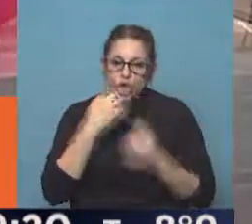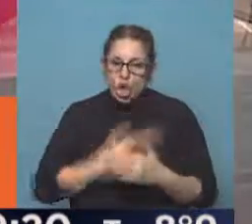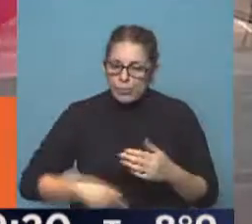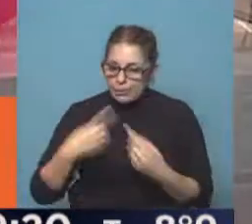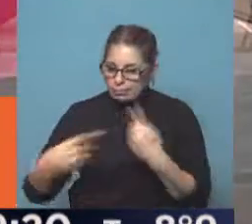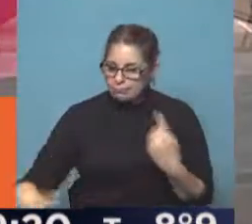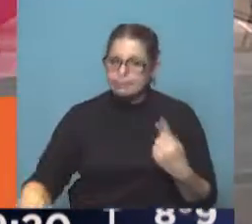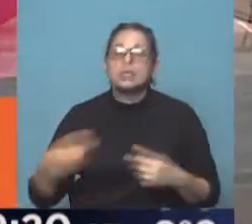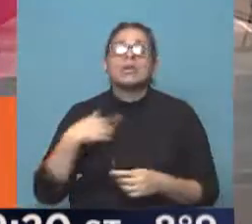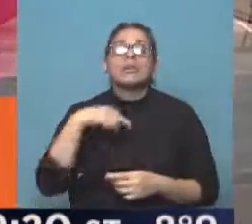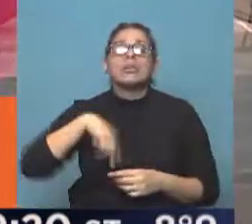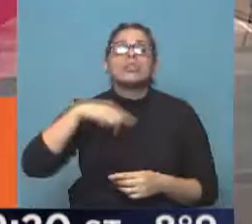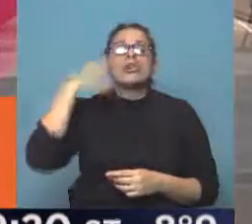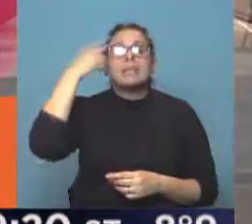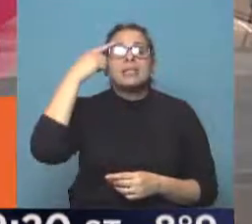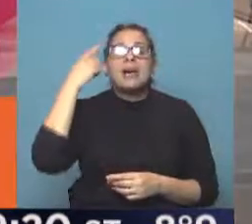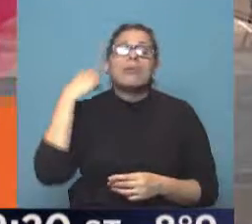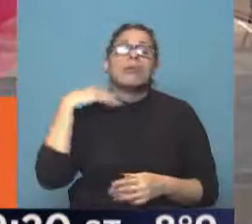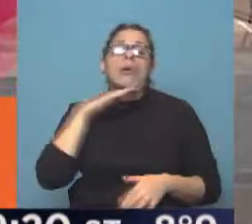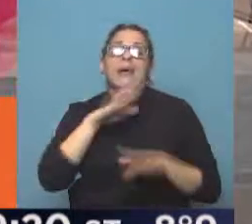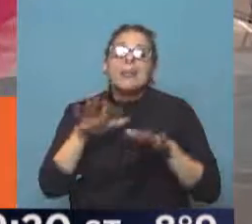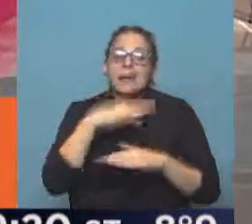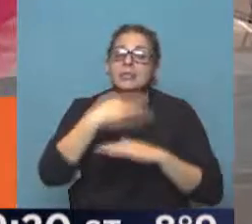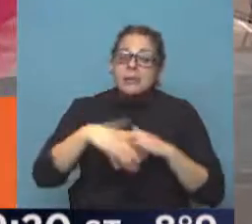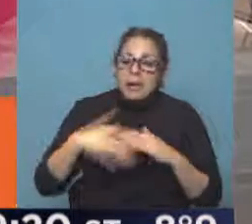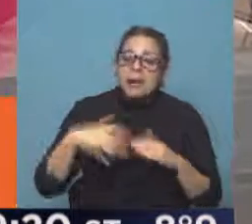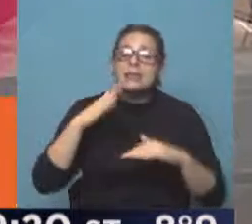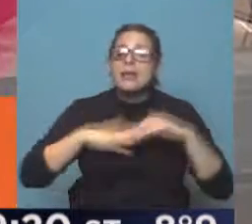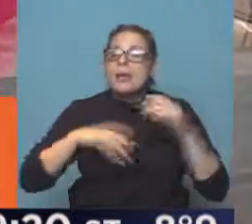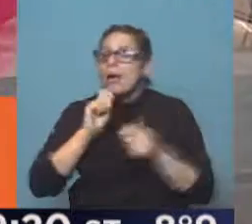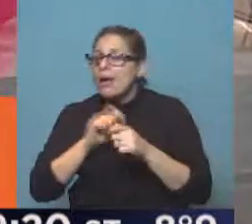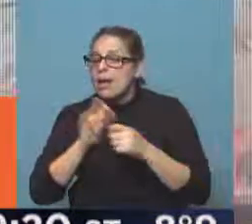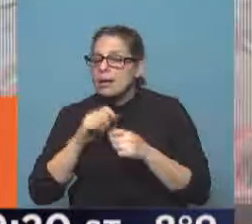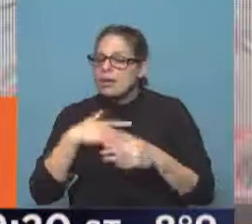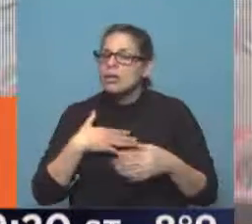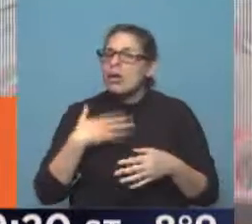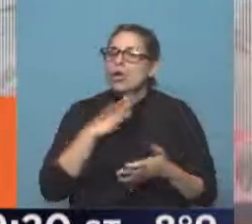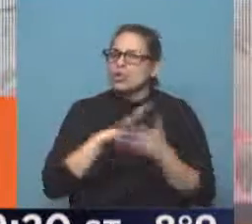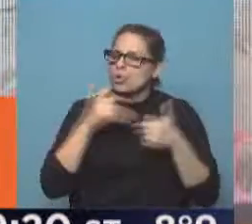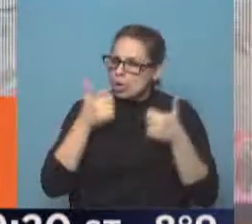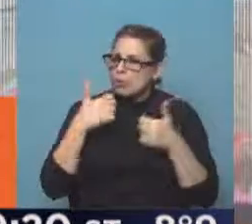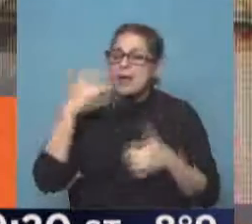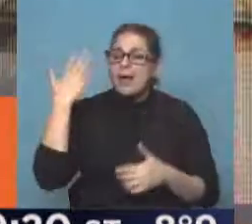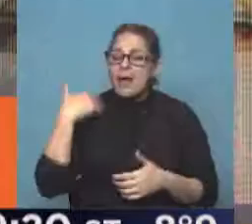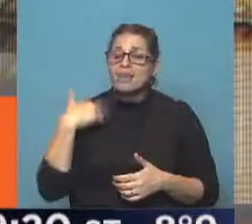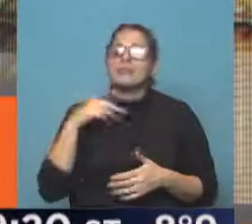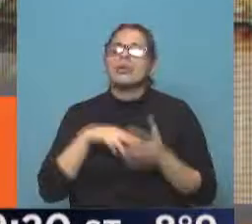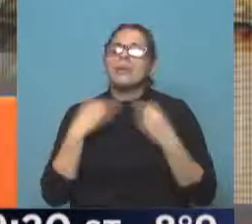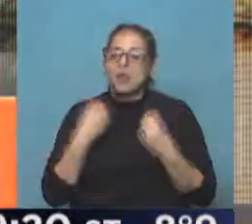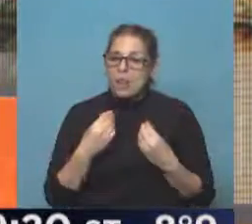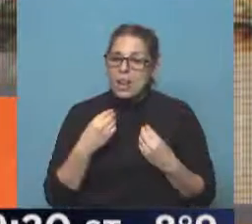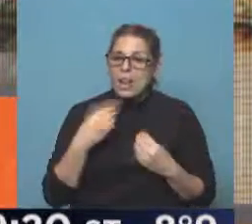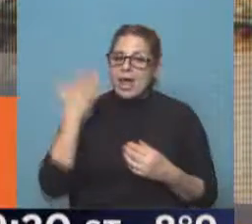nosotros nos parece que la urbanización es el camino. El problema es que bueno, ya ha habido mucho tiempo de